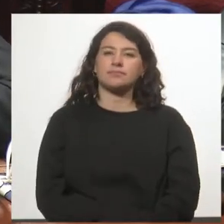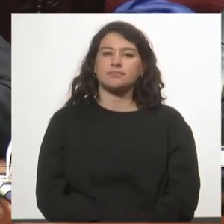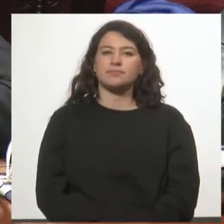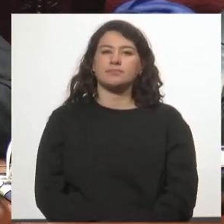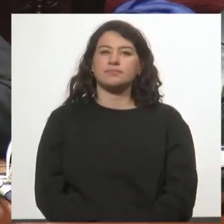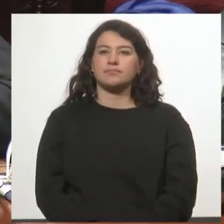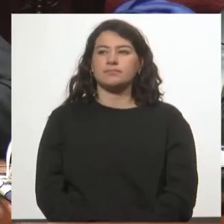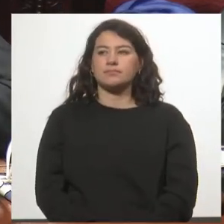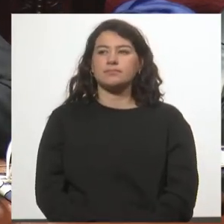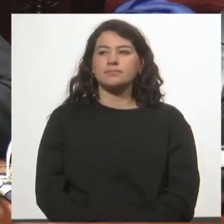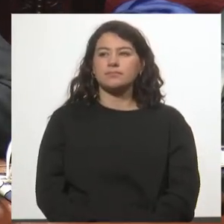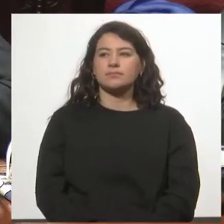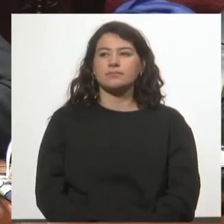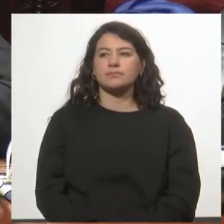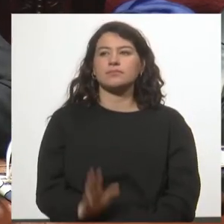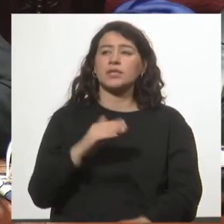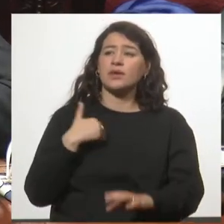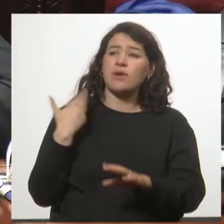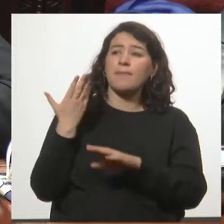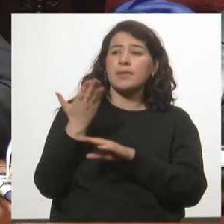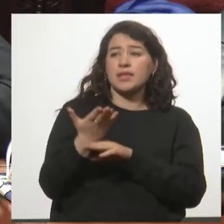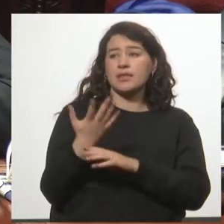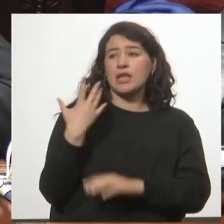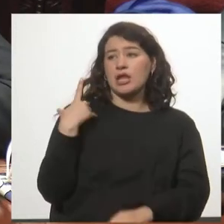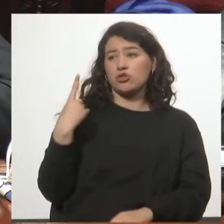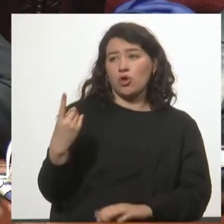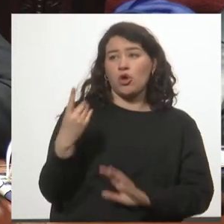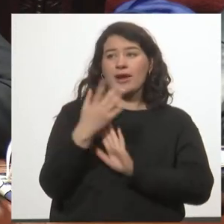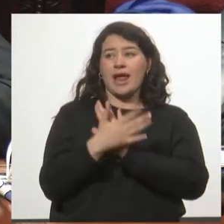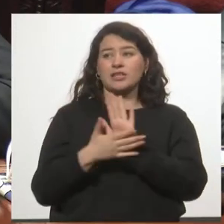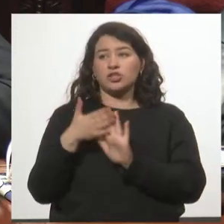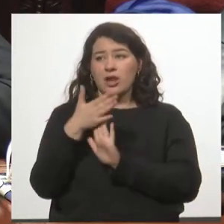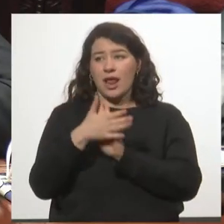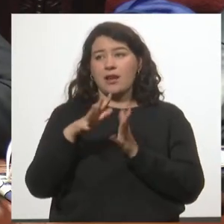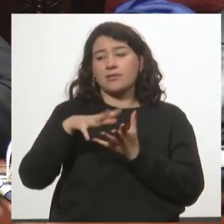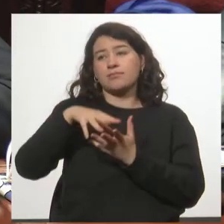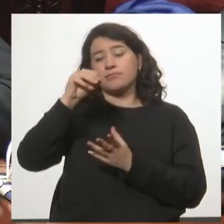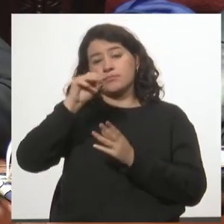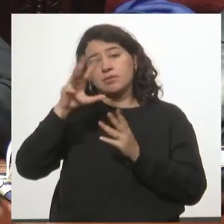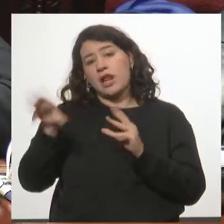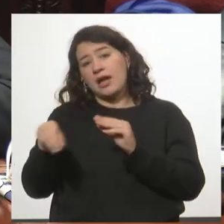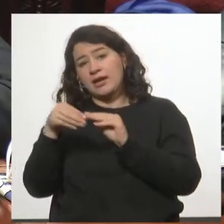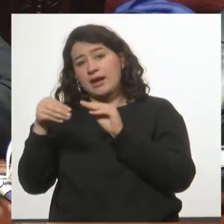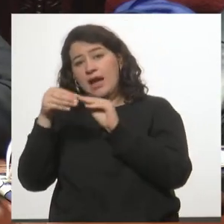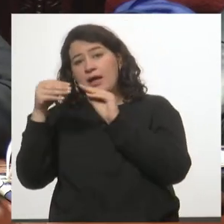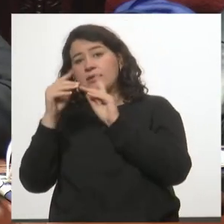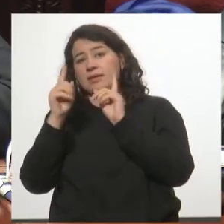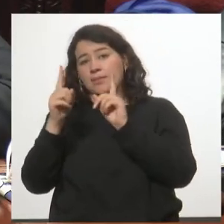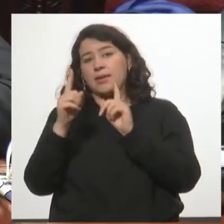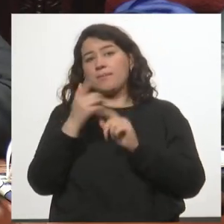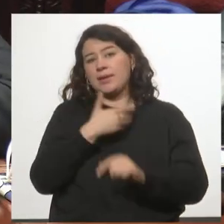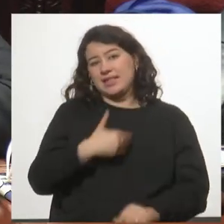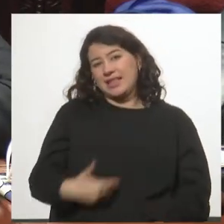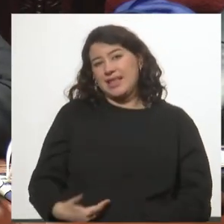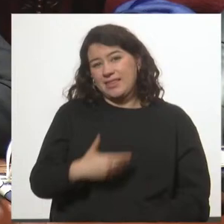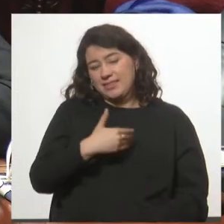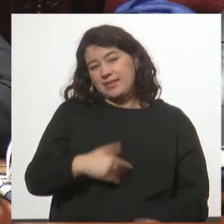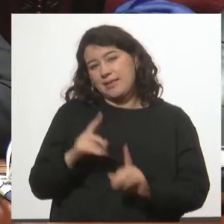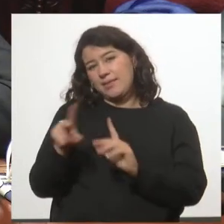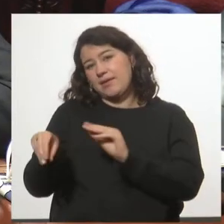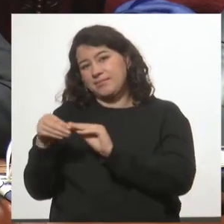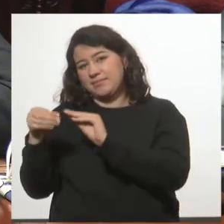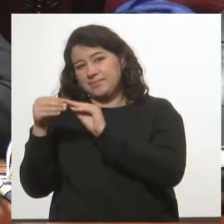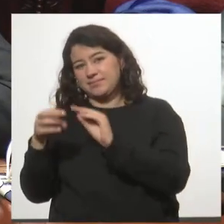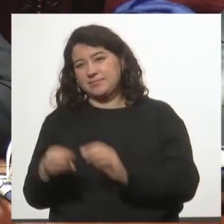le voy a solicitar si el director ya de telecomunicaciones quiere agregar algo al respecto y seguramente presidente de antel va a querer a regalar con otra cosa